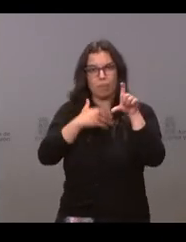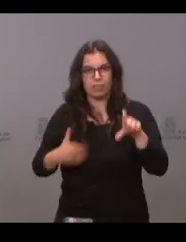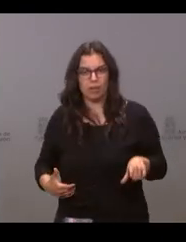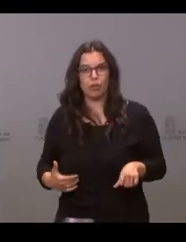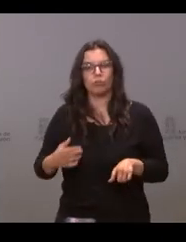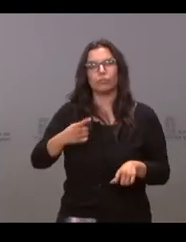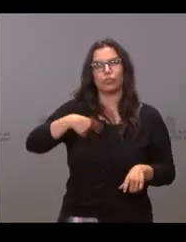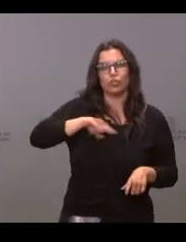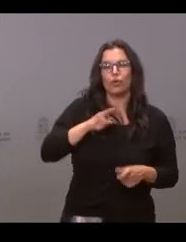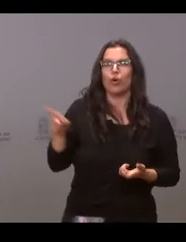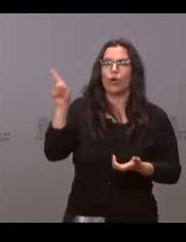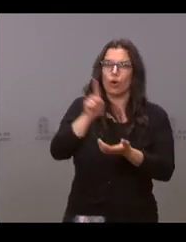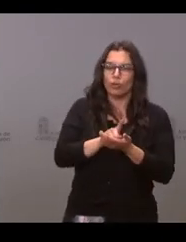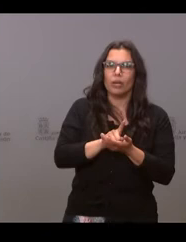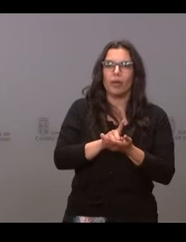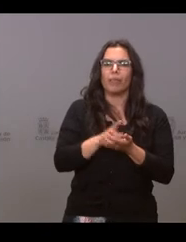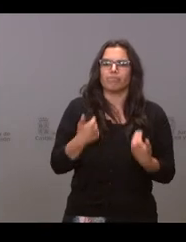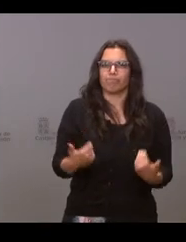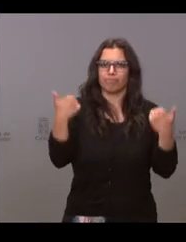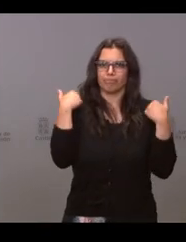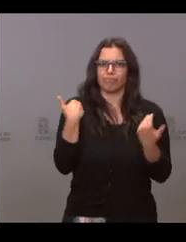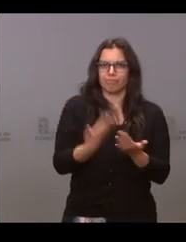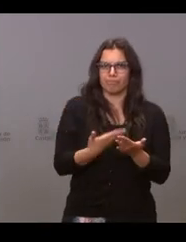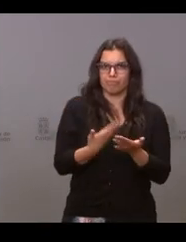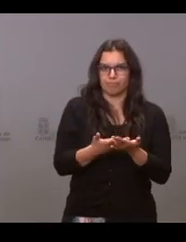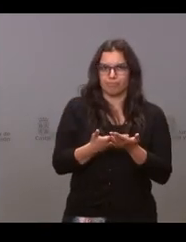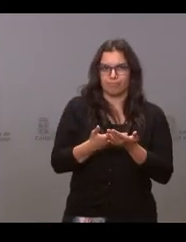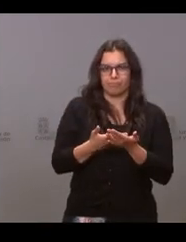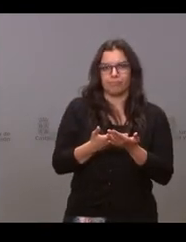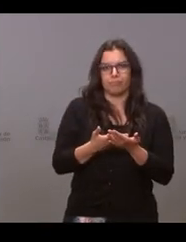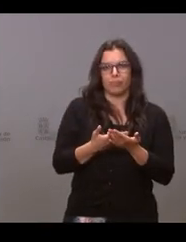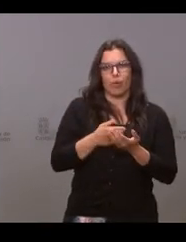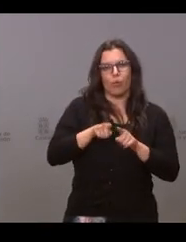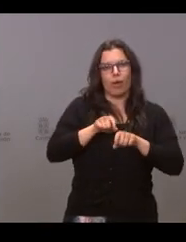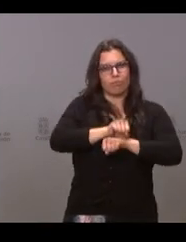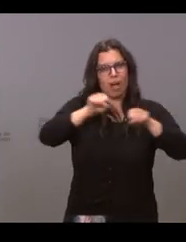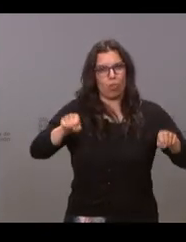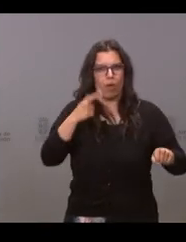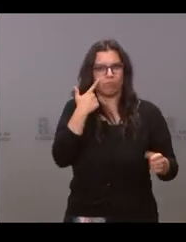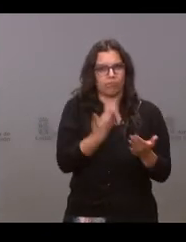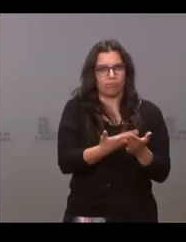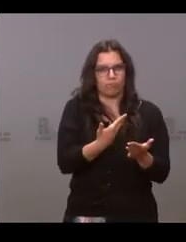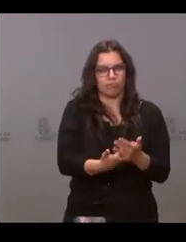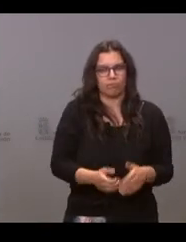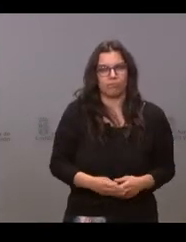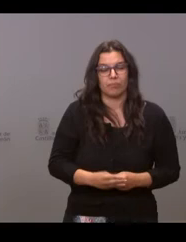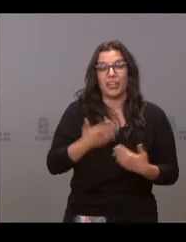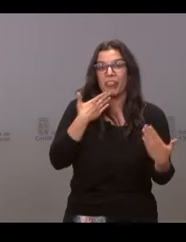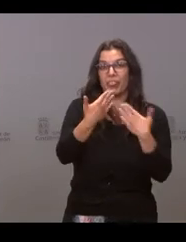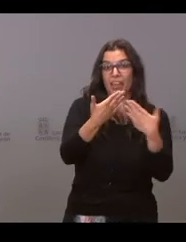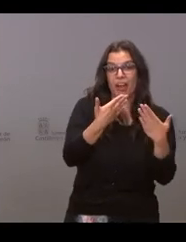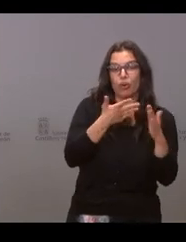hacer un ejercicio de responsabilidad y un ejercicio de madurez el diálogo significa